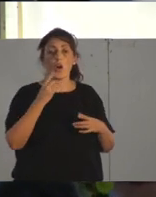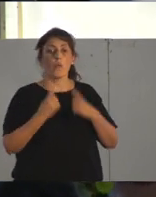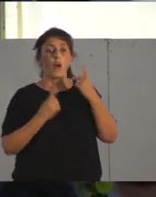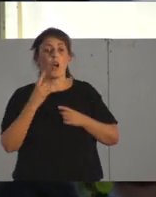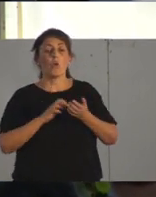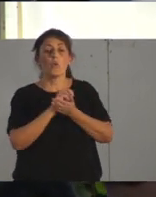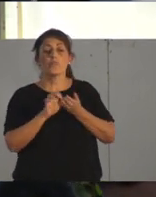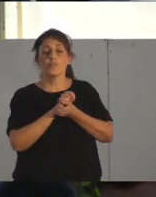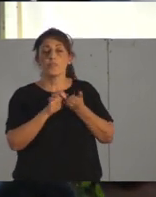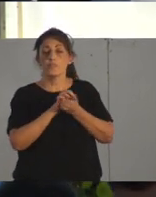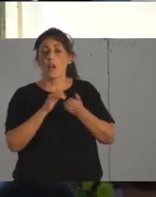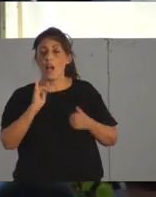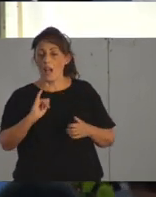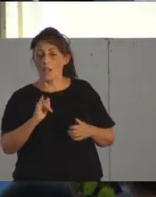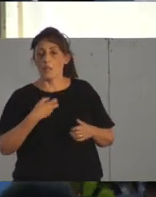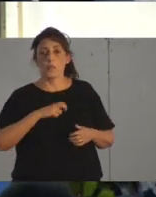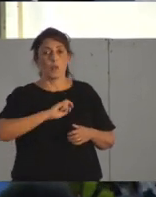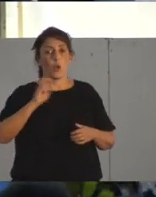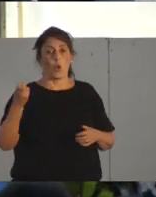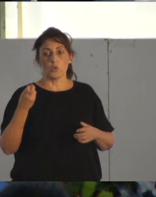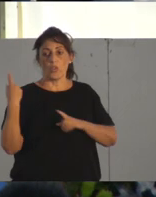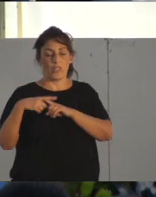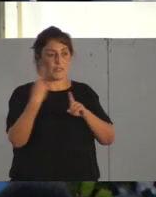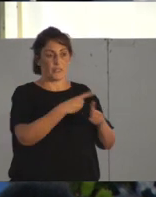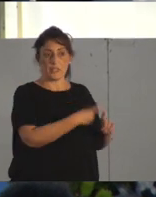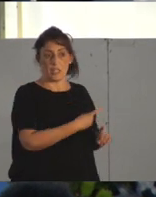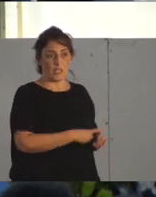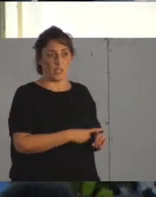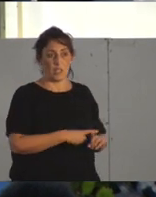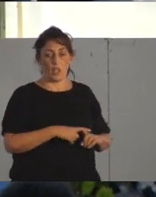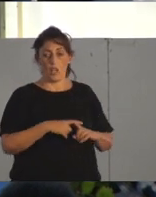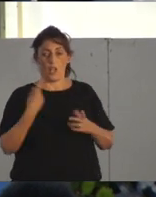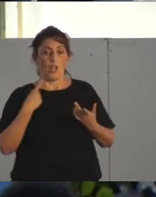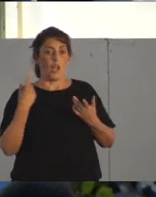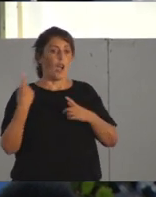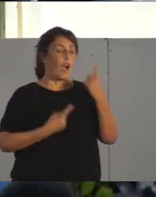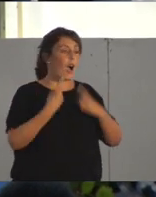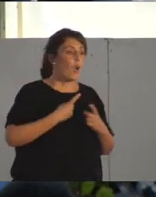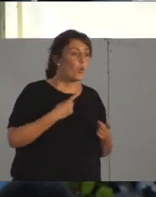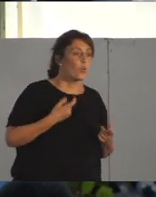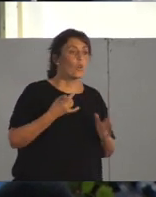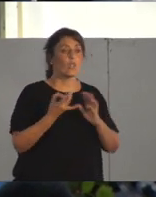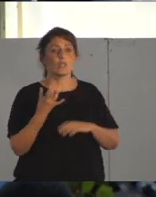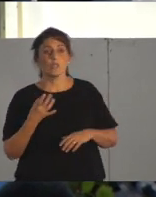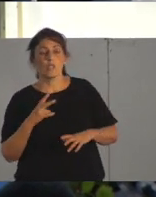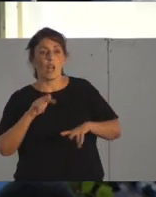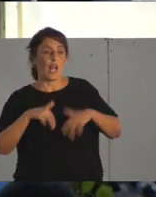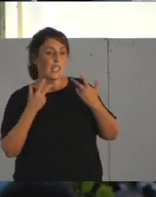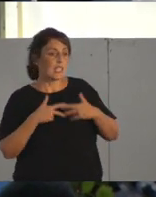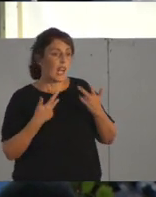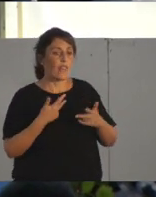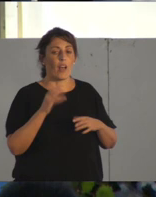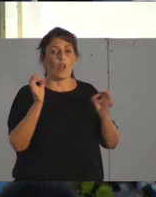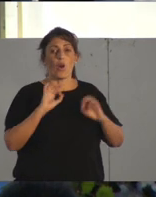disfagia, pero no lo tienen de igual manera. Hay gente que se atraganta con una legumbre, que se atraganta con una ensalada, pero no tiene ningún problema